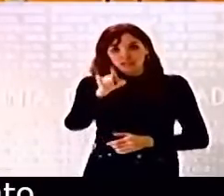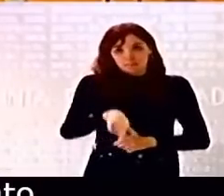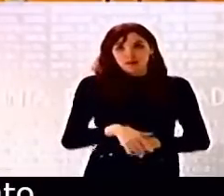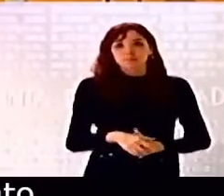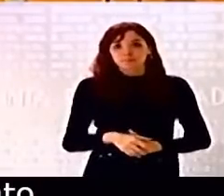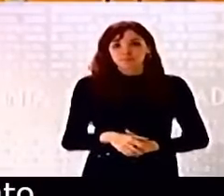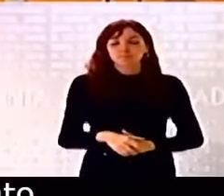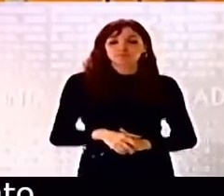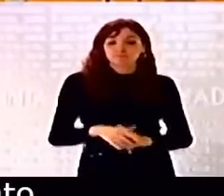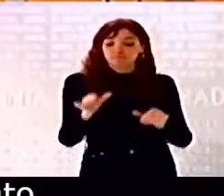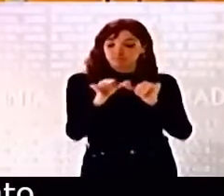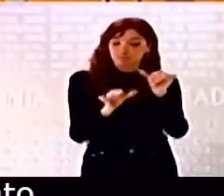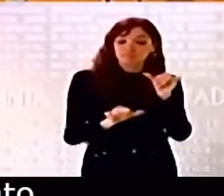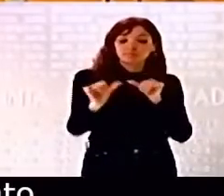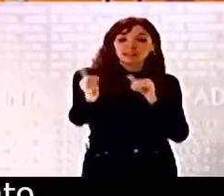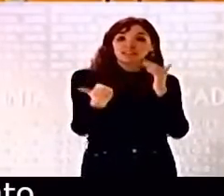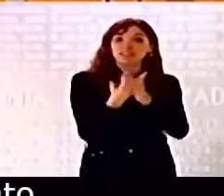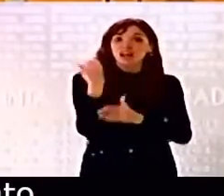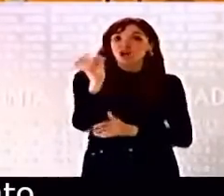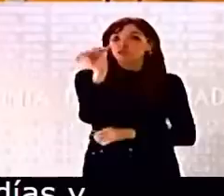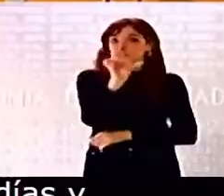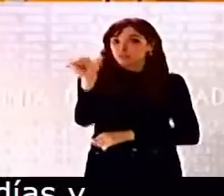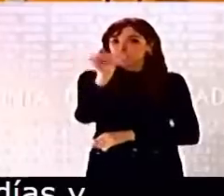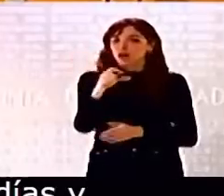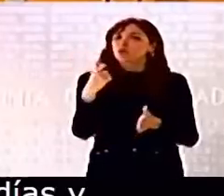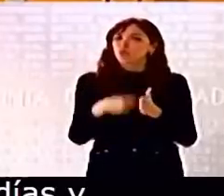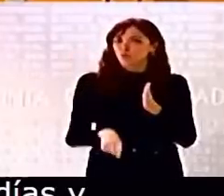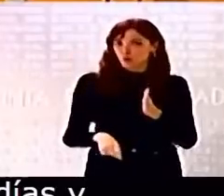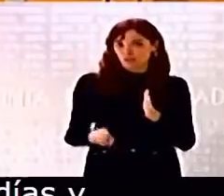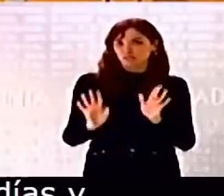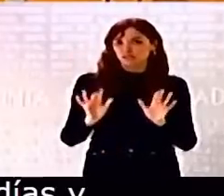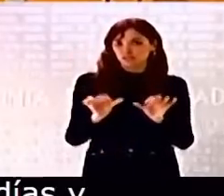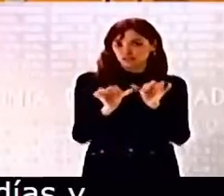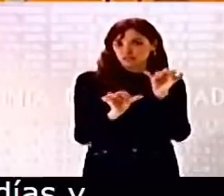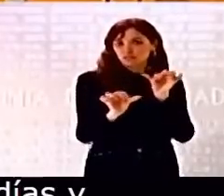Vienen días y probablemente semanas muy duras.